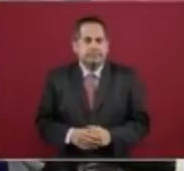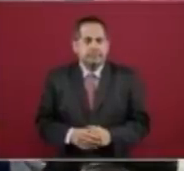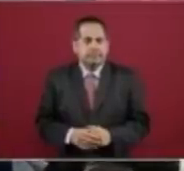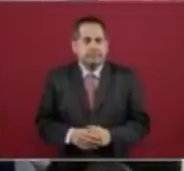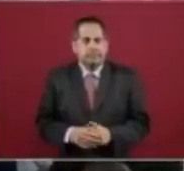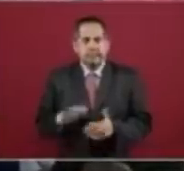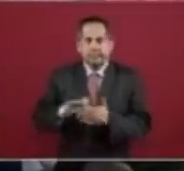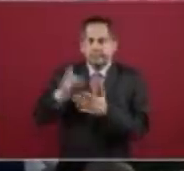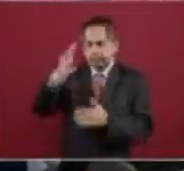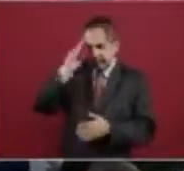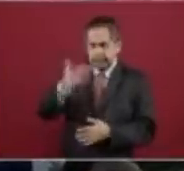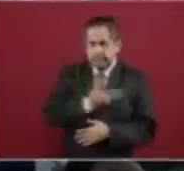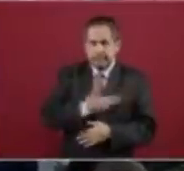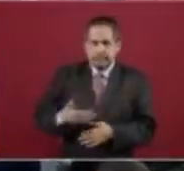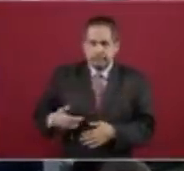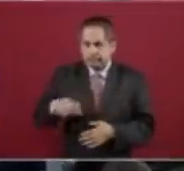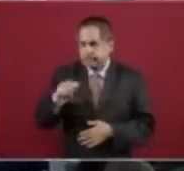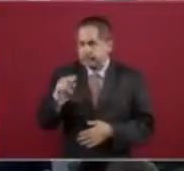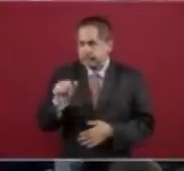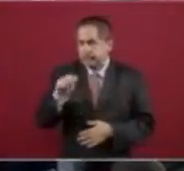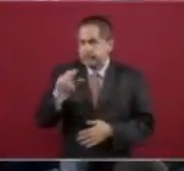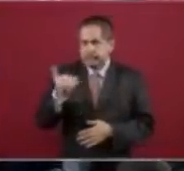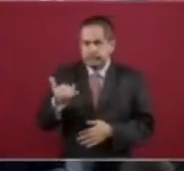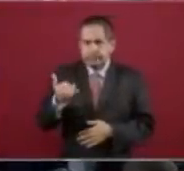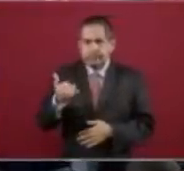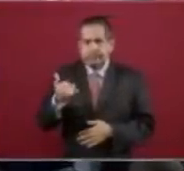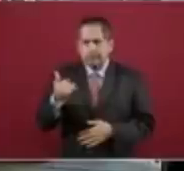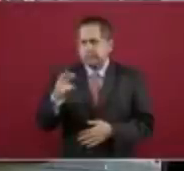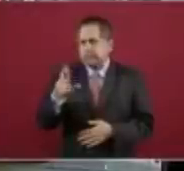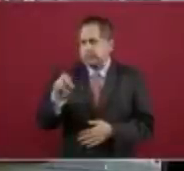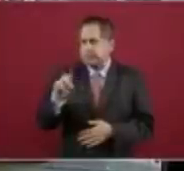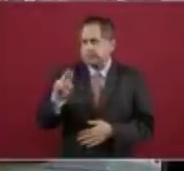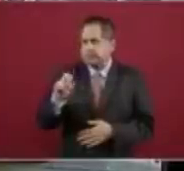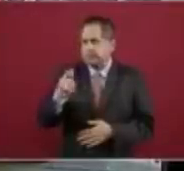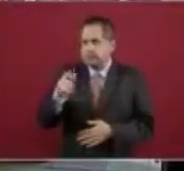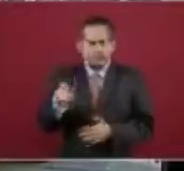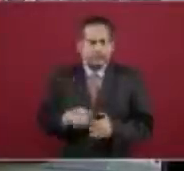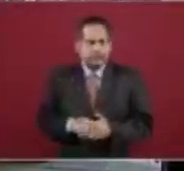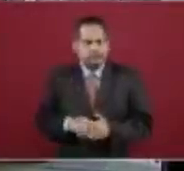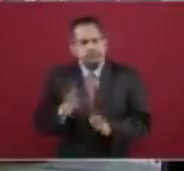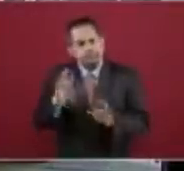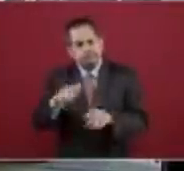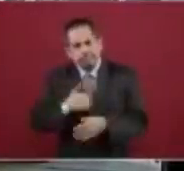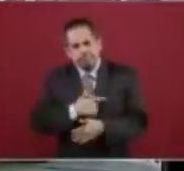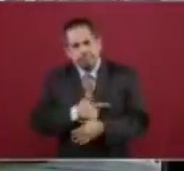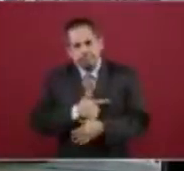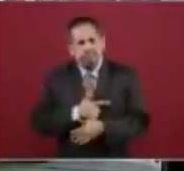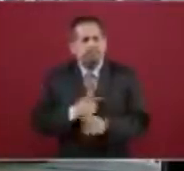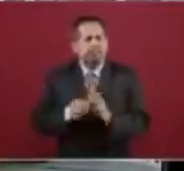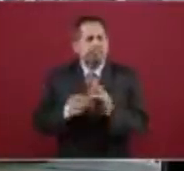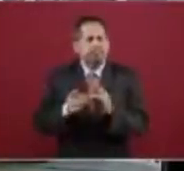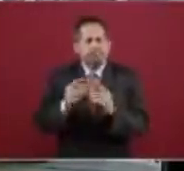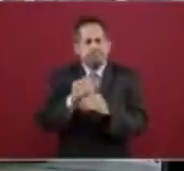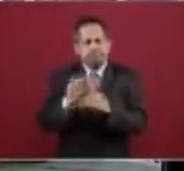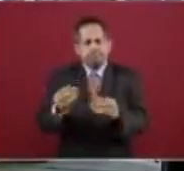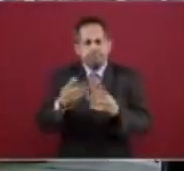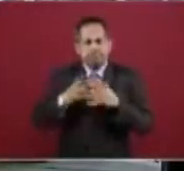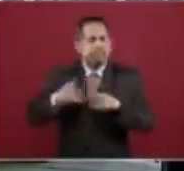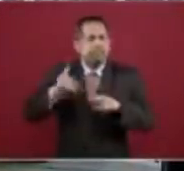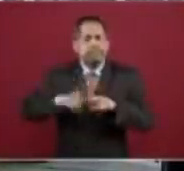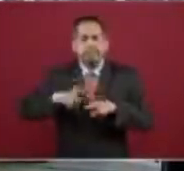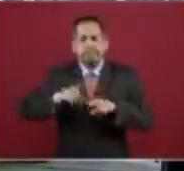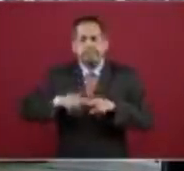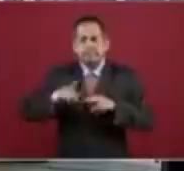Gracias, señor presidente. Nancy Rodríguez, de Oro Sólido. Sí me gustaría nada más que nos informaran de quién dependerá